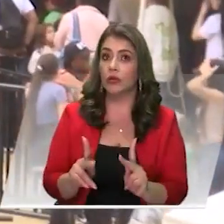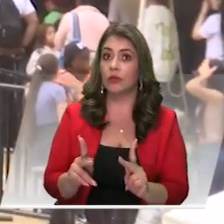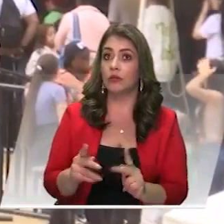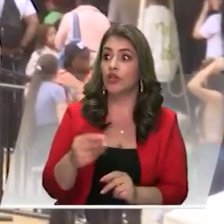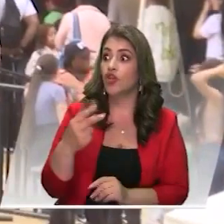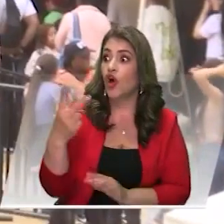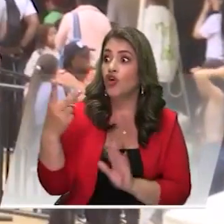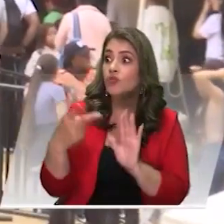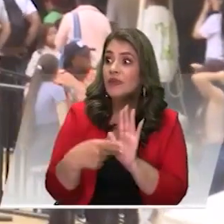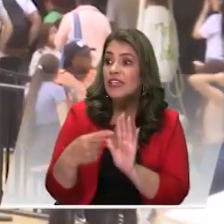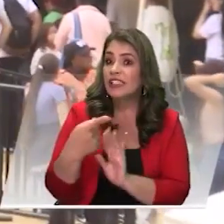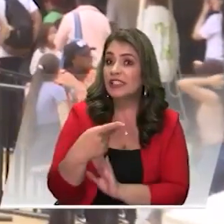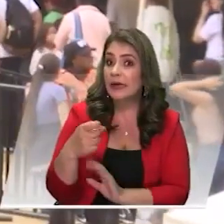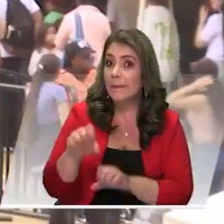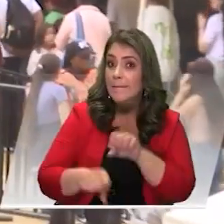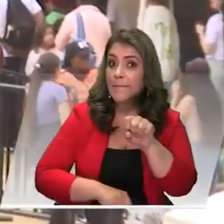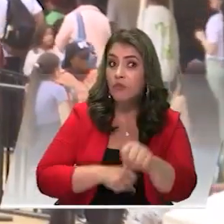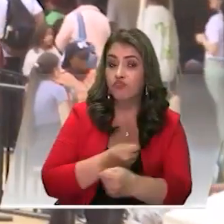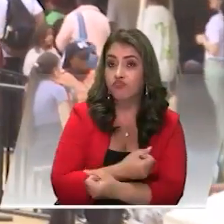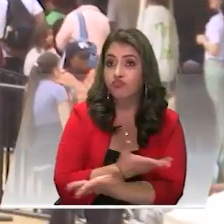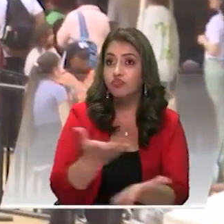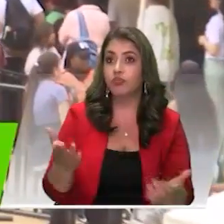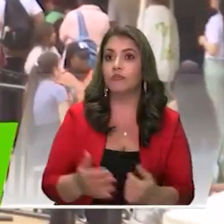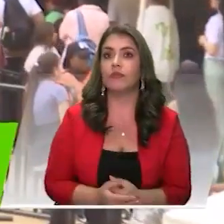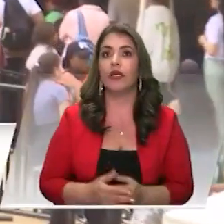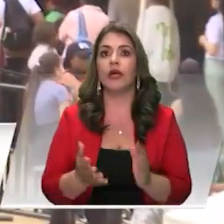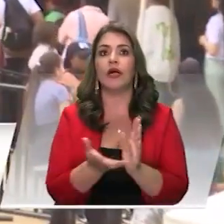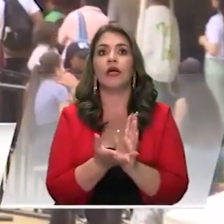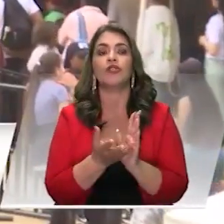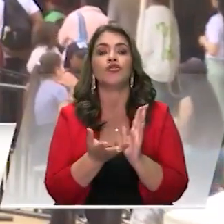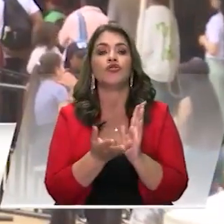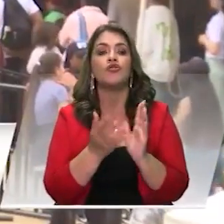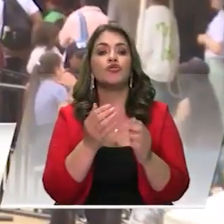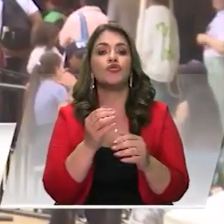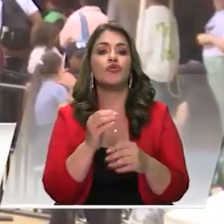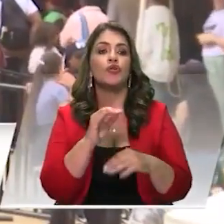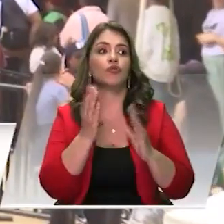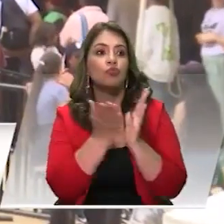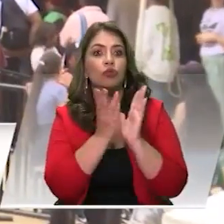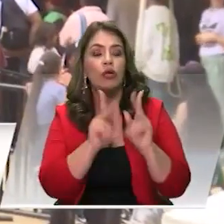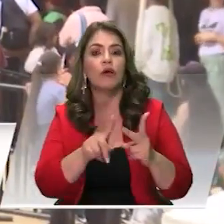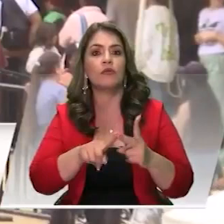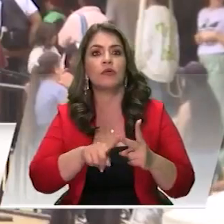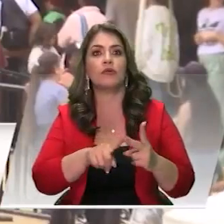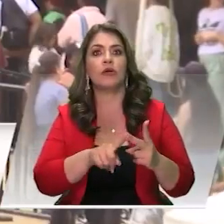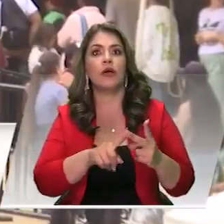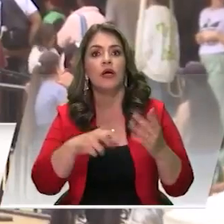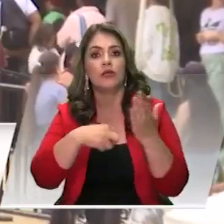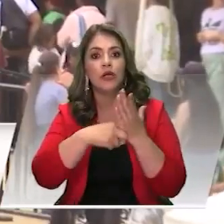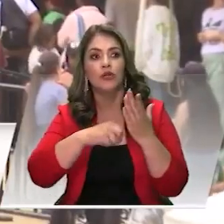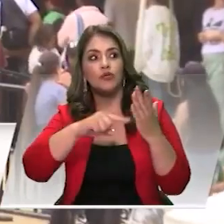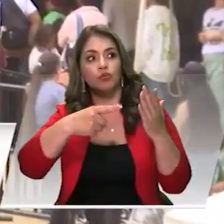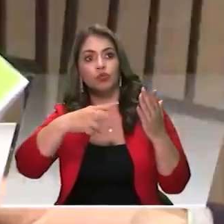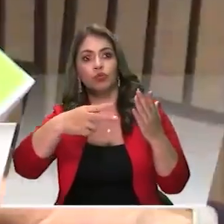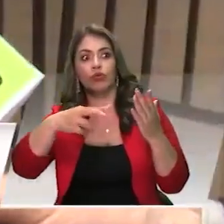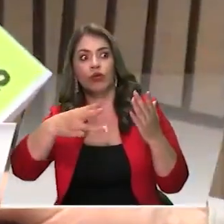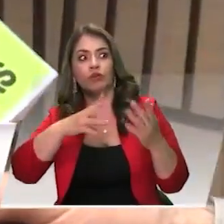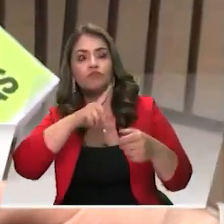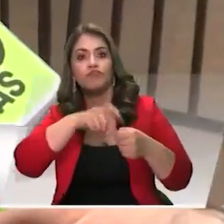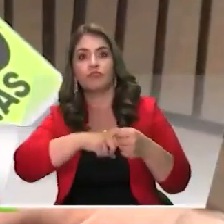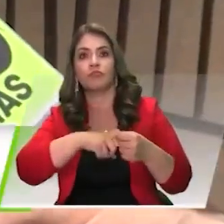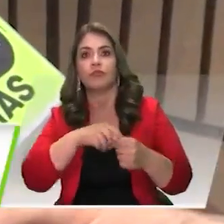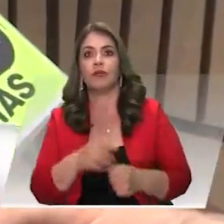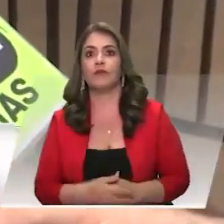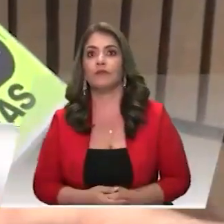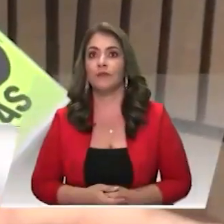2.100 bicicletas. Son estudiantes de instituciones públicas de la ciudad, de los estratos 1, 2 y 3. La voy a